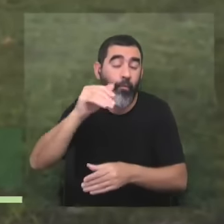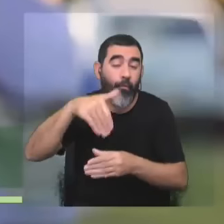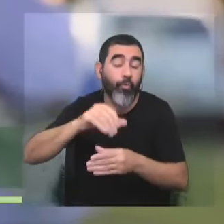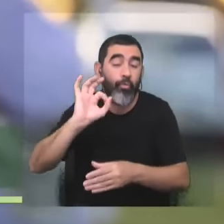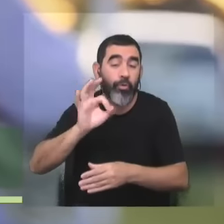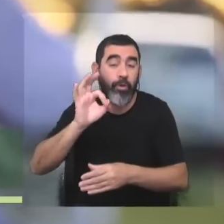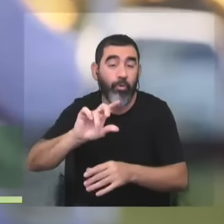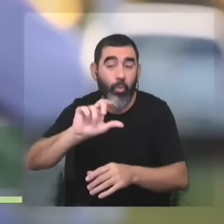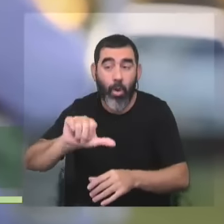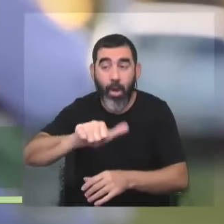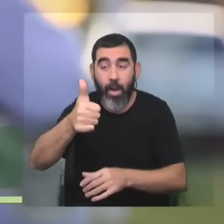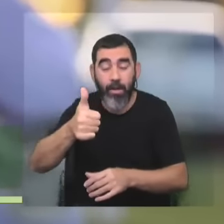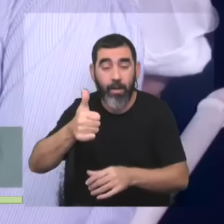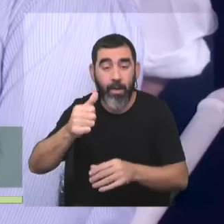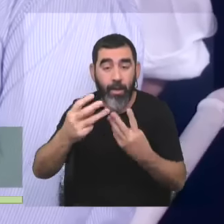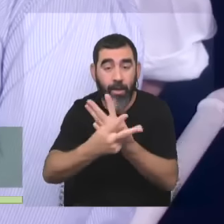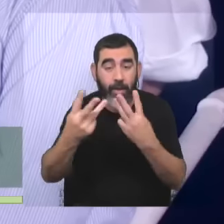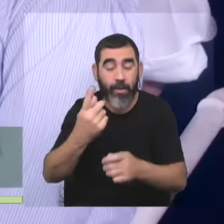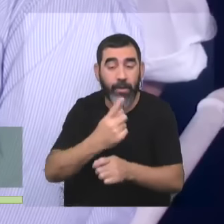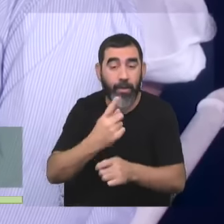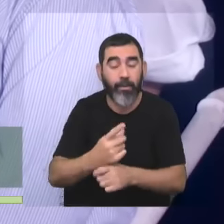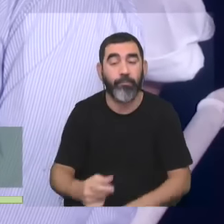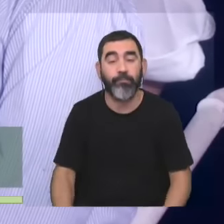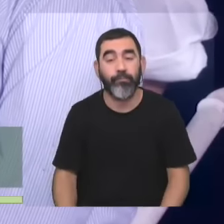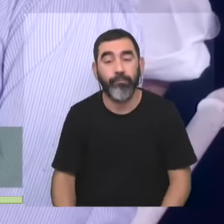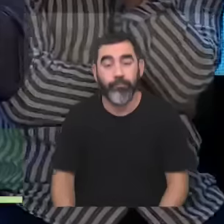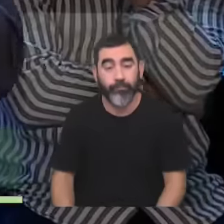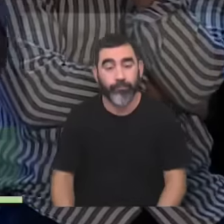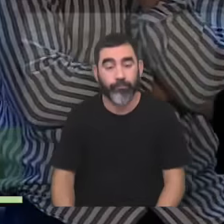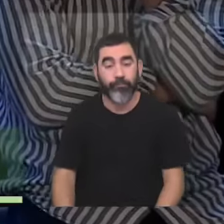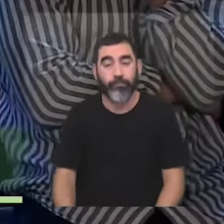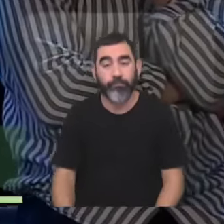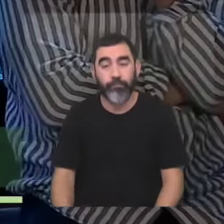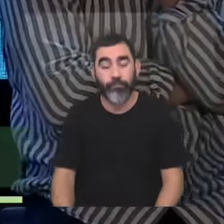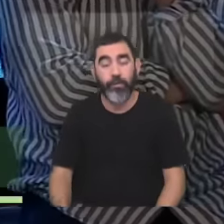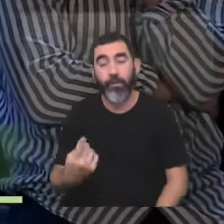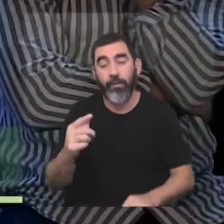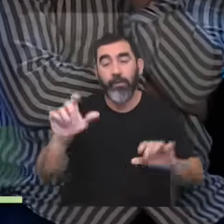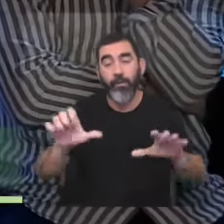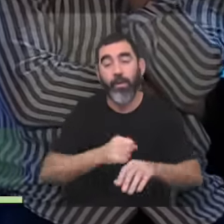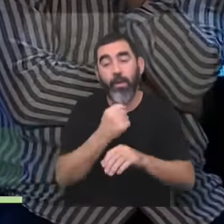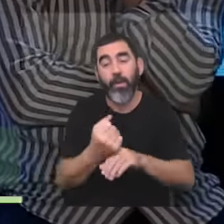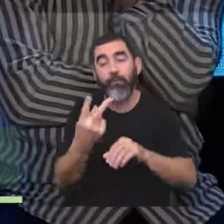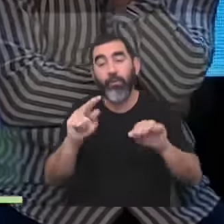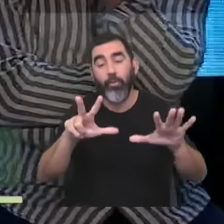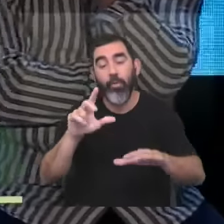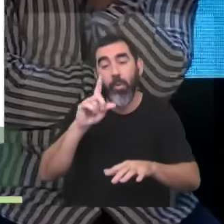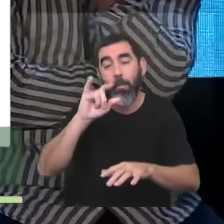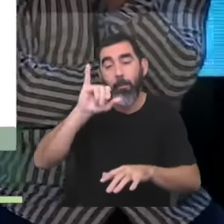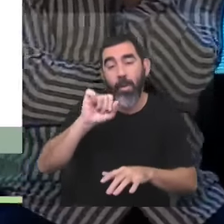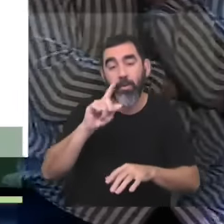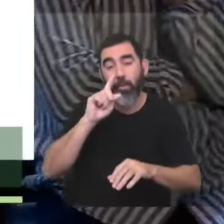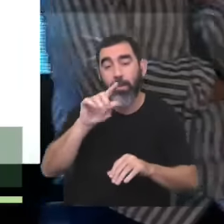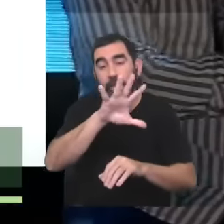de octubre no haya un partido que triunfe en primera vuelta el relevamiento hecho entre el 16 y el 28 de mayo entre 15 personas